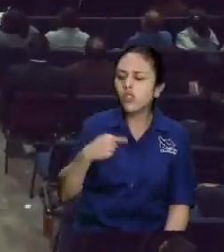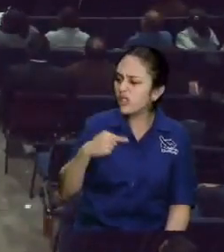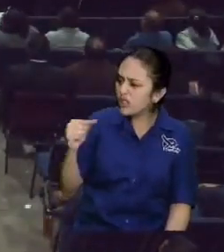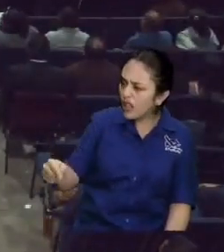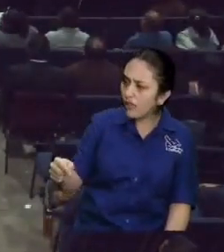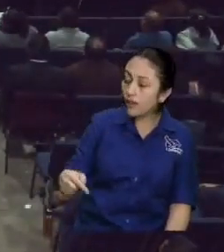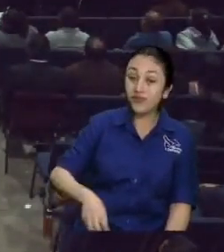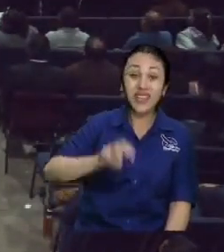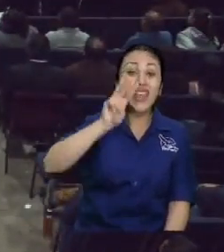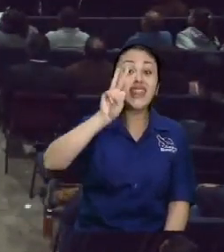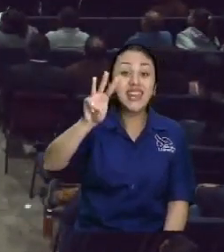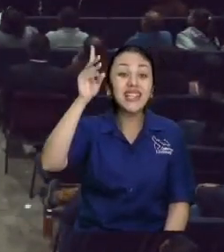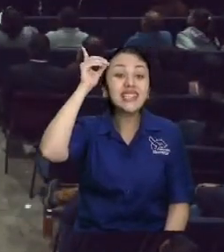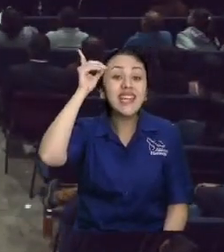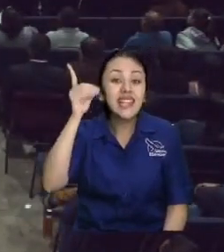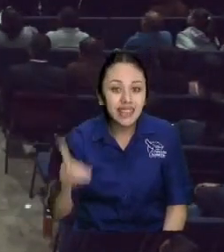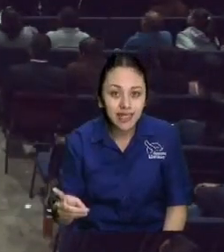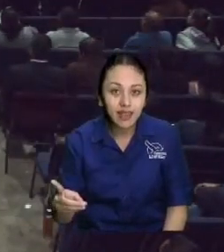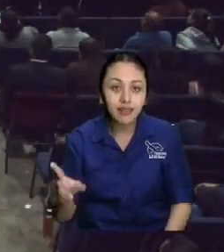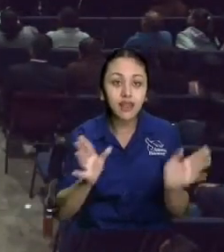Lo perdieron 3 días, hermano.